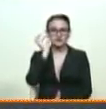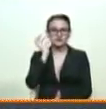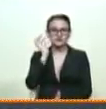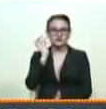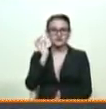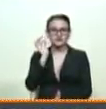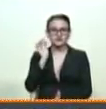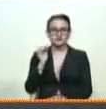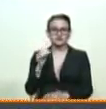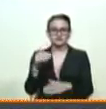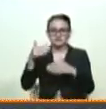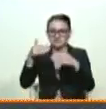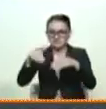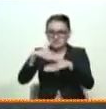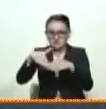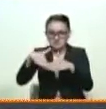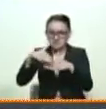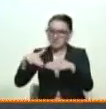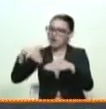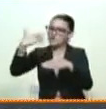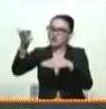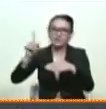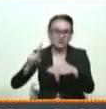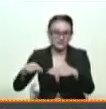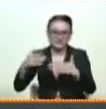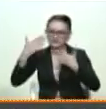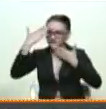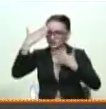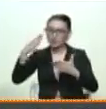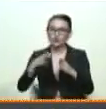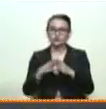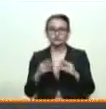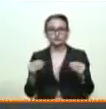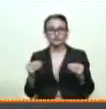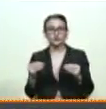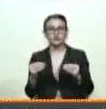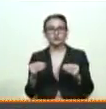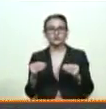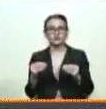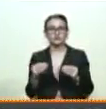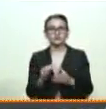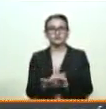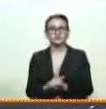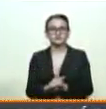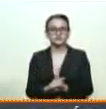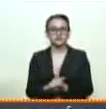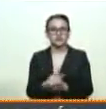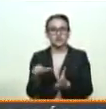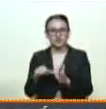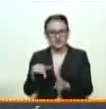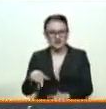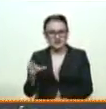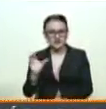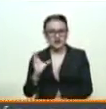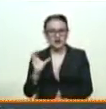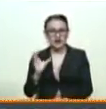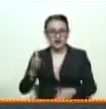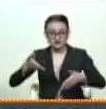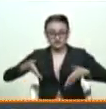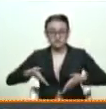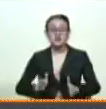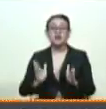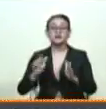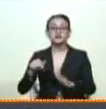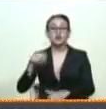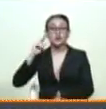frontera. Se los enviamos desde aquí, desde la Caracas bolivariana, cuna del libertador